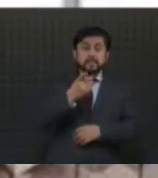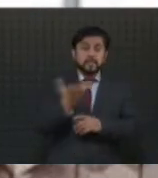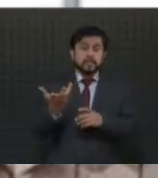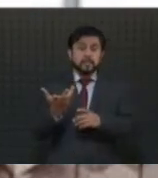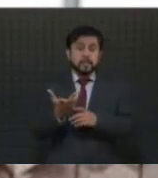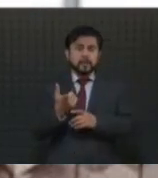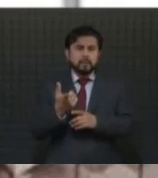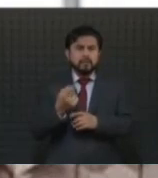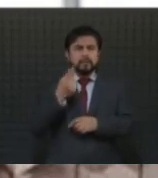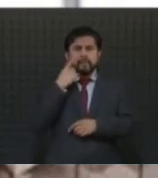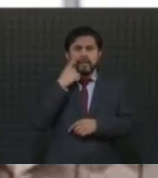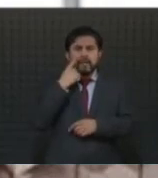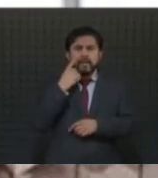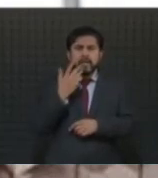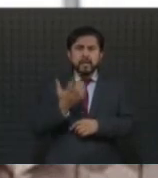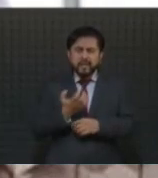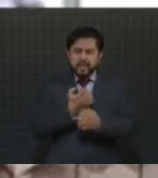costaba.